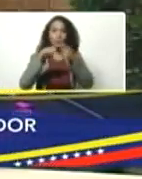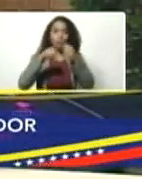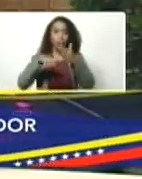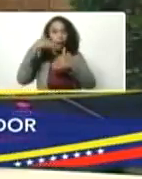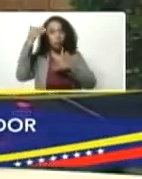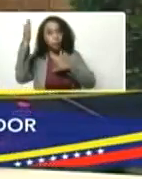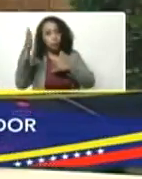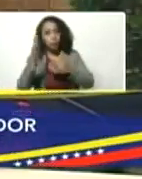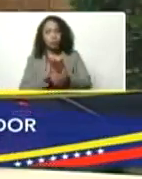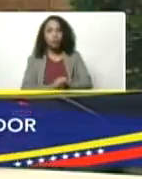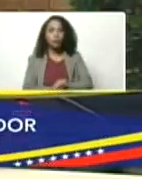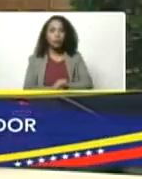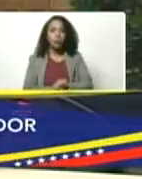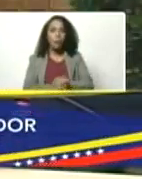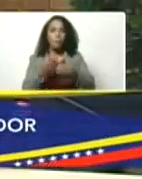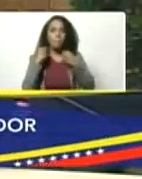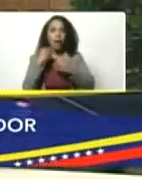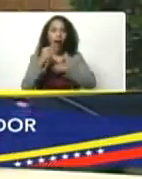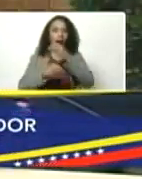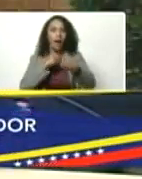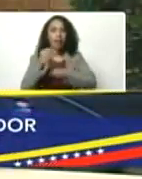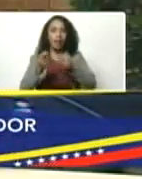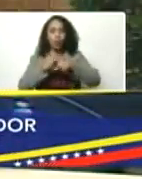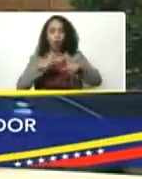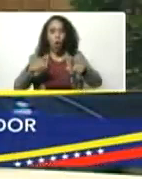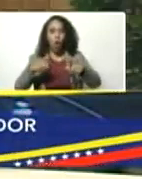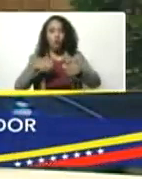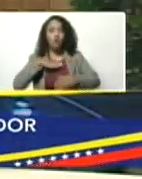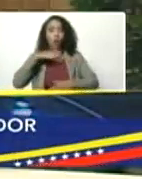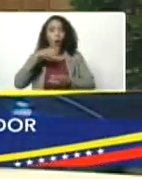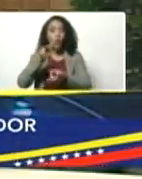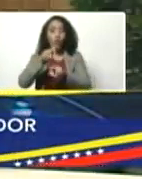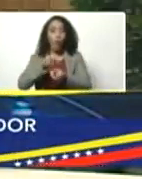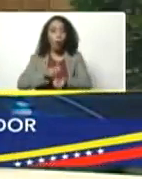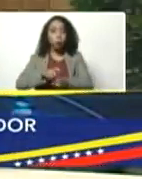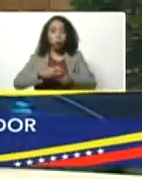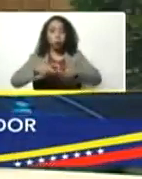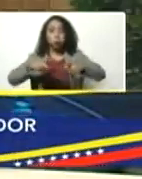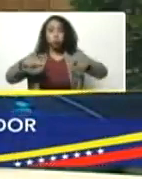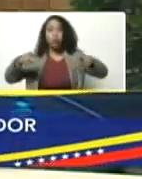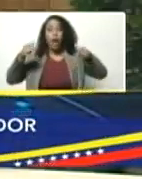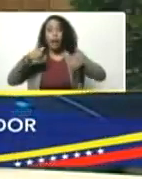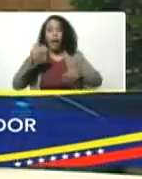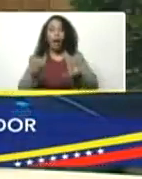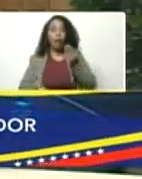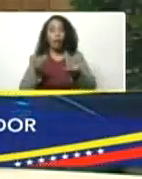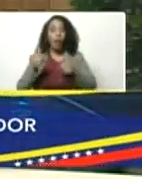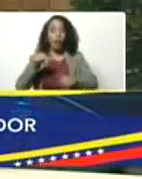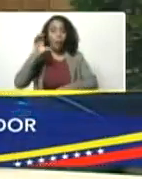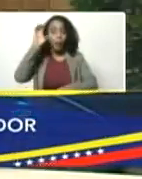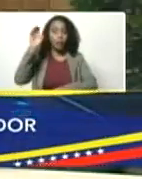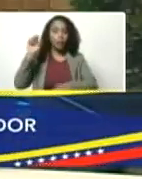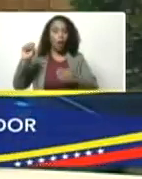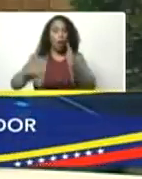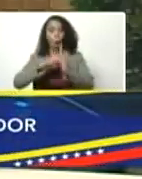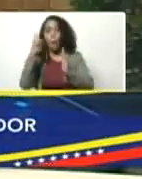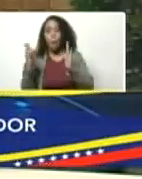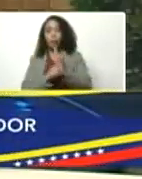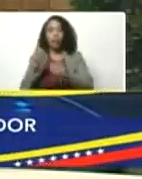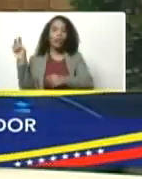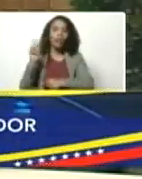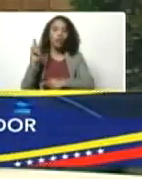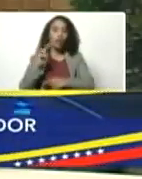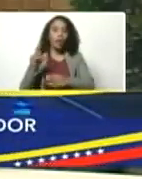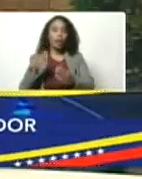a exportar, para generar la riqueza que termine de estabilizar el país, que termine de recuperar a Venezuela y que